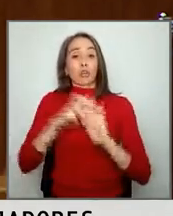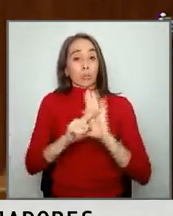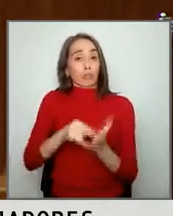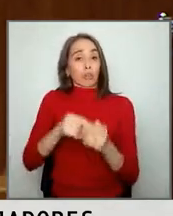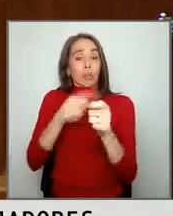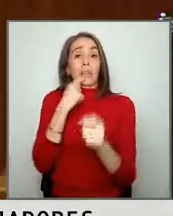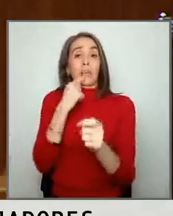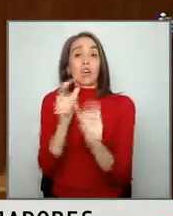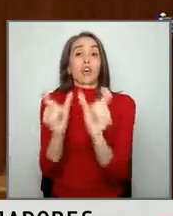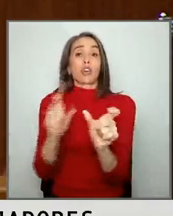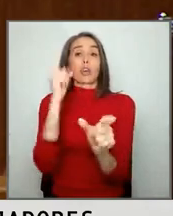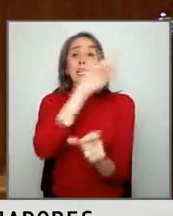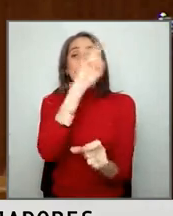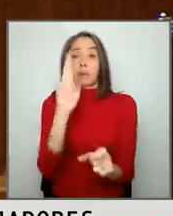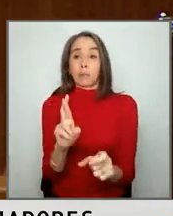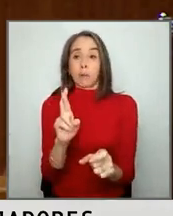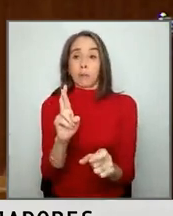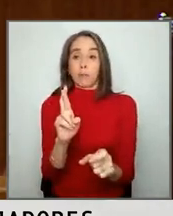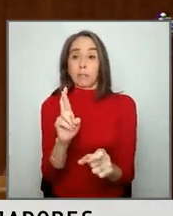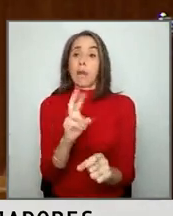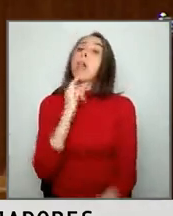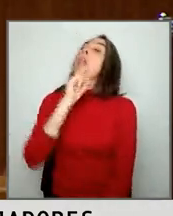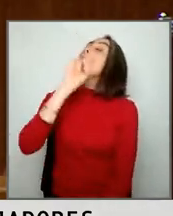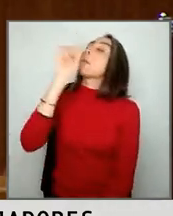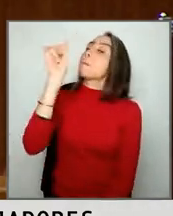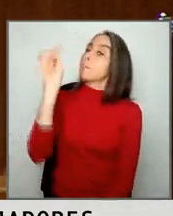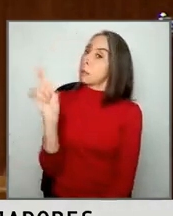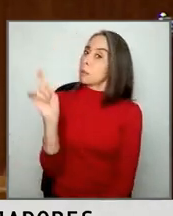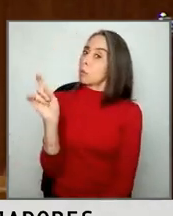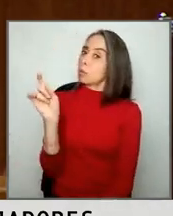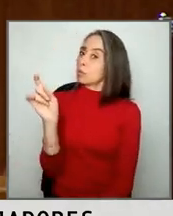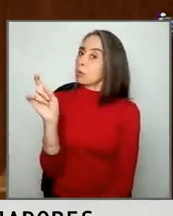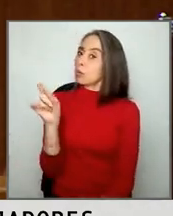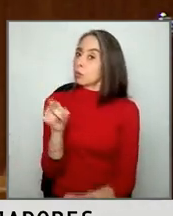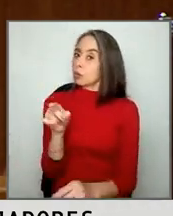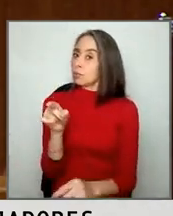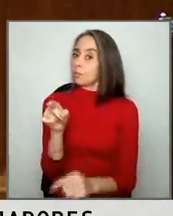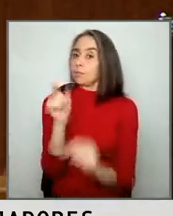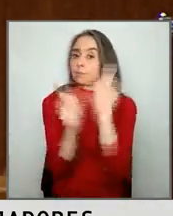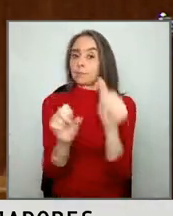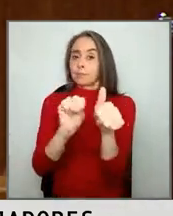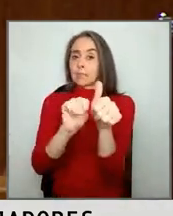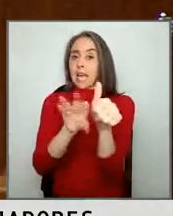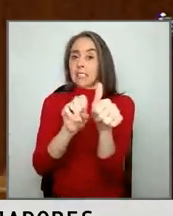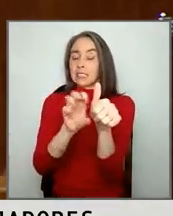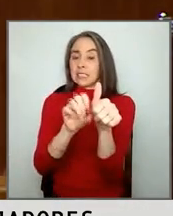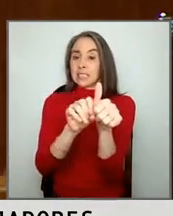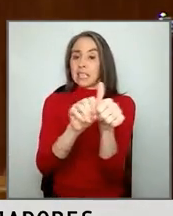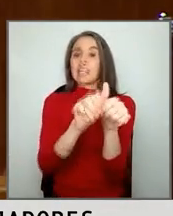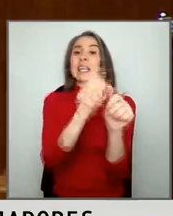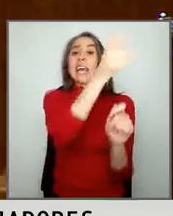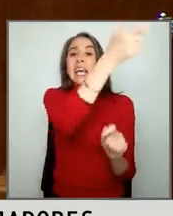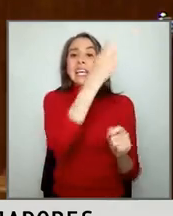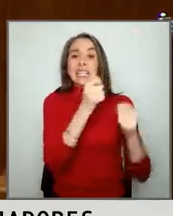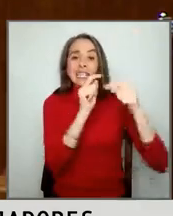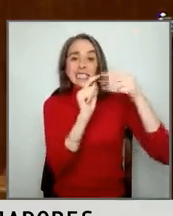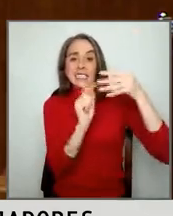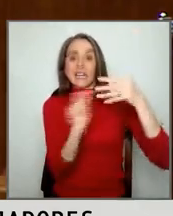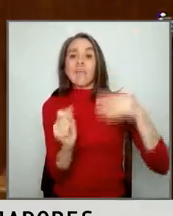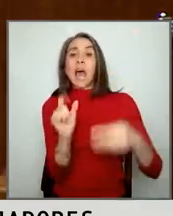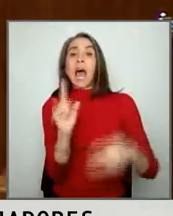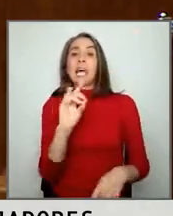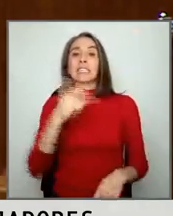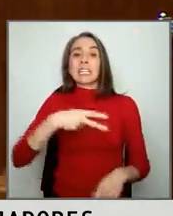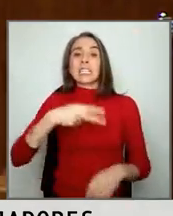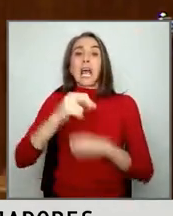general de la república al ser consultada sobre la procedencia de que los asistentes de la educación perciban las asignaciones de experiencia pactadas con